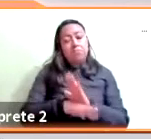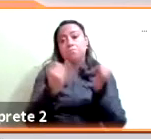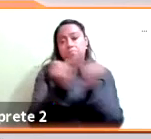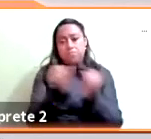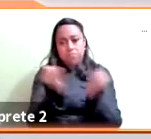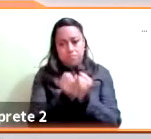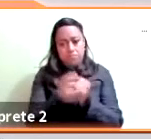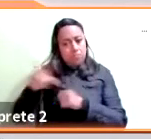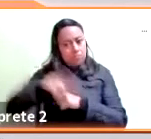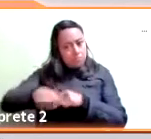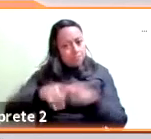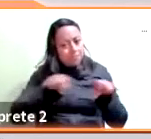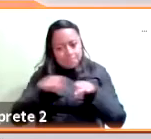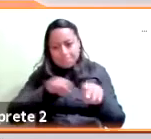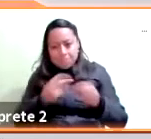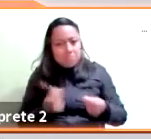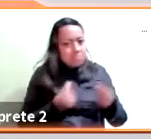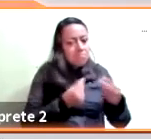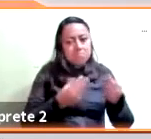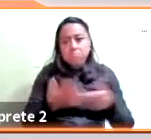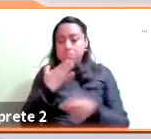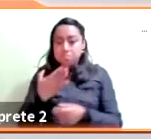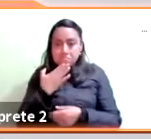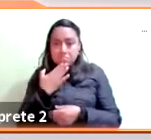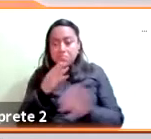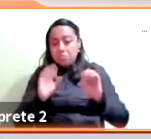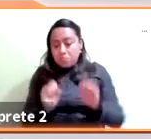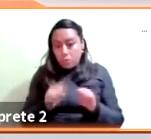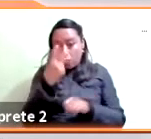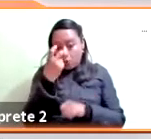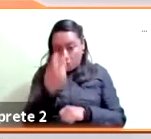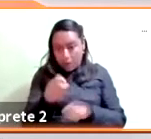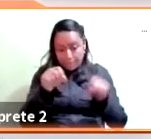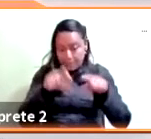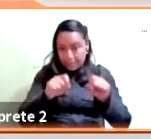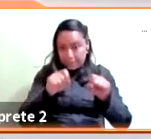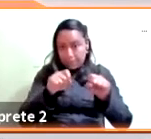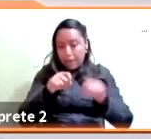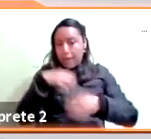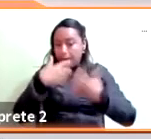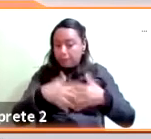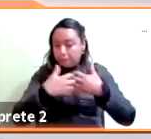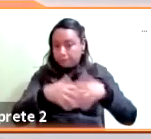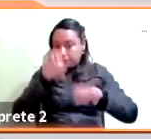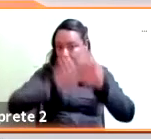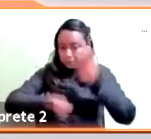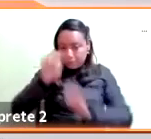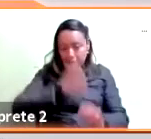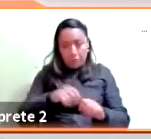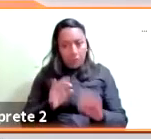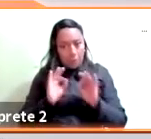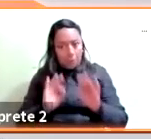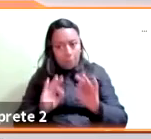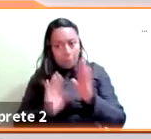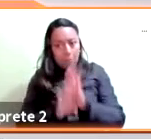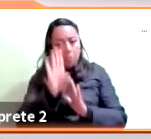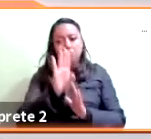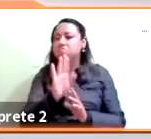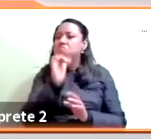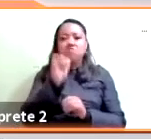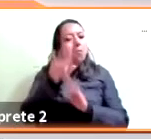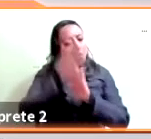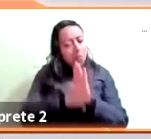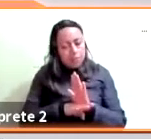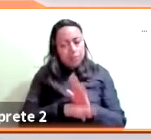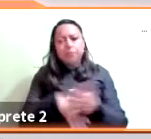disminuye la productividad de la organización como consecuencia de la apatía y bajo desempeño de las y los trabajadores. En